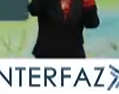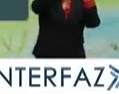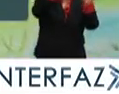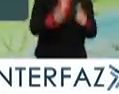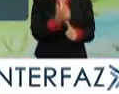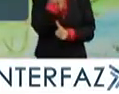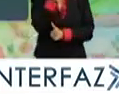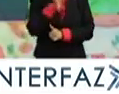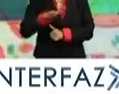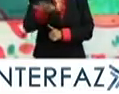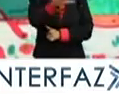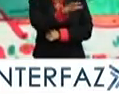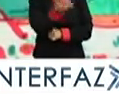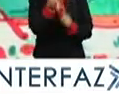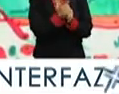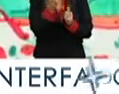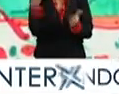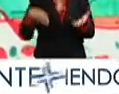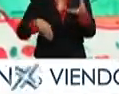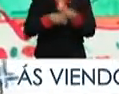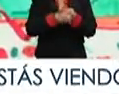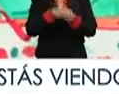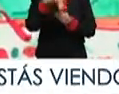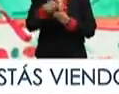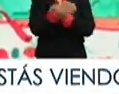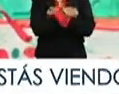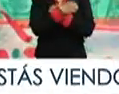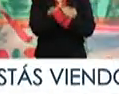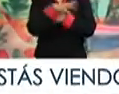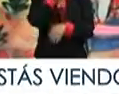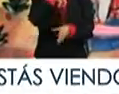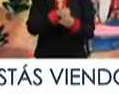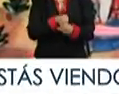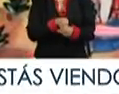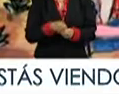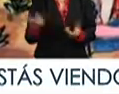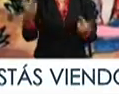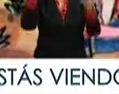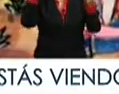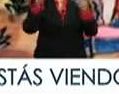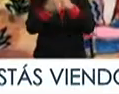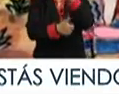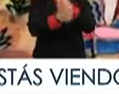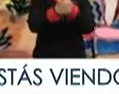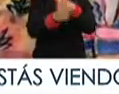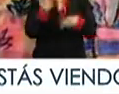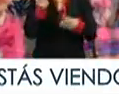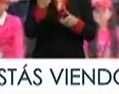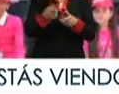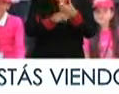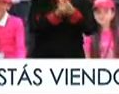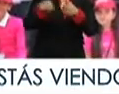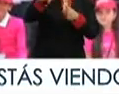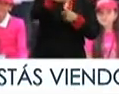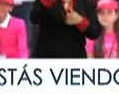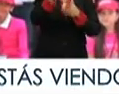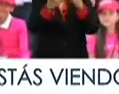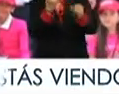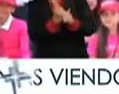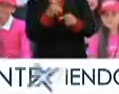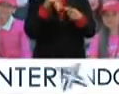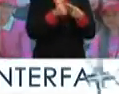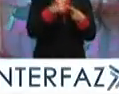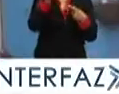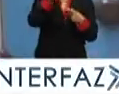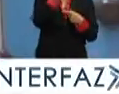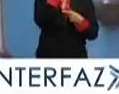artística de los estudiantes como un elemento complementario de la educación integral. Los temas del concurso responden a problemáticas internacionales